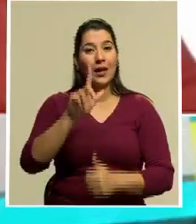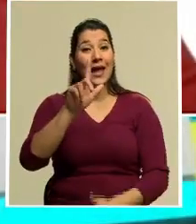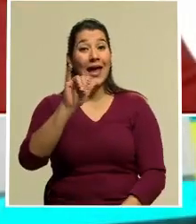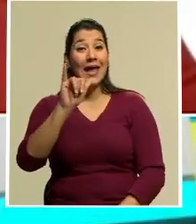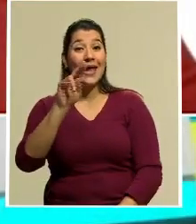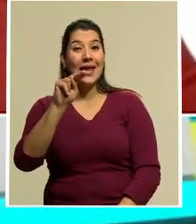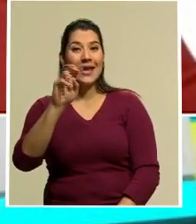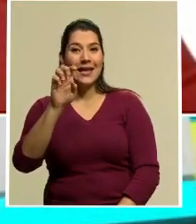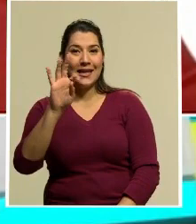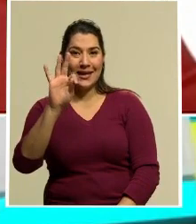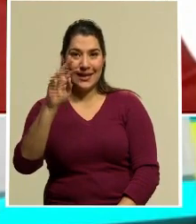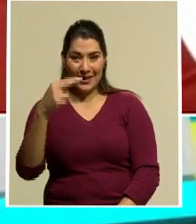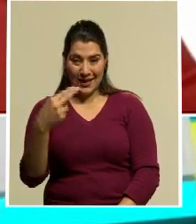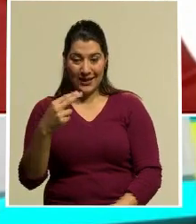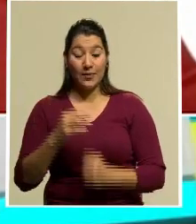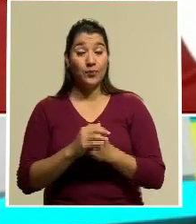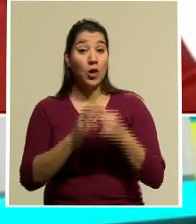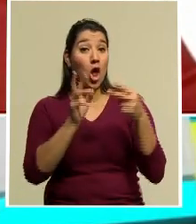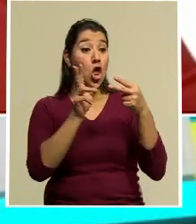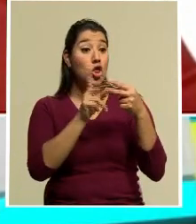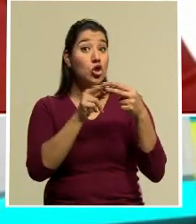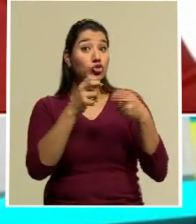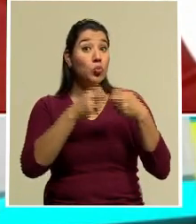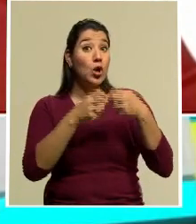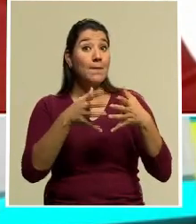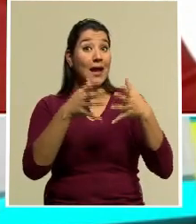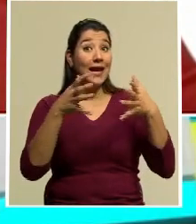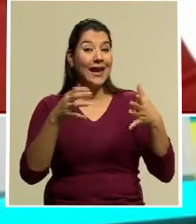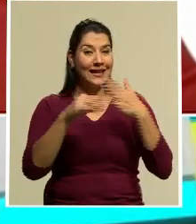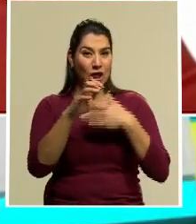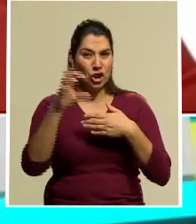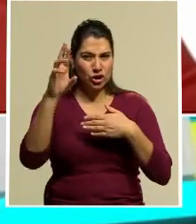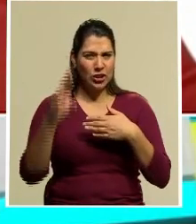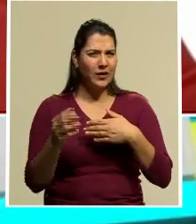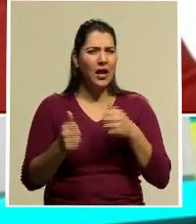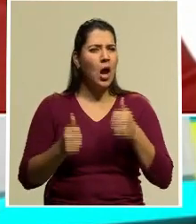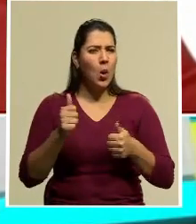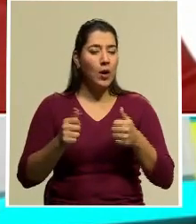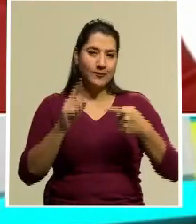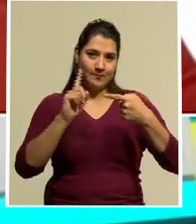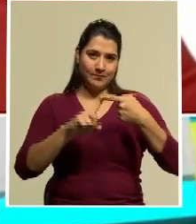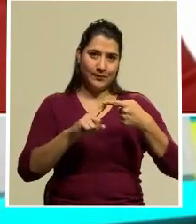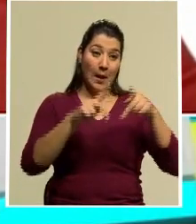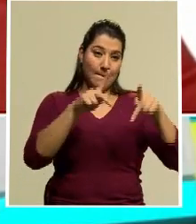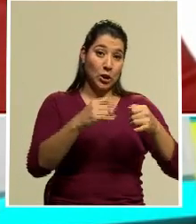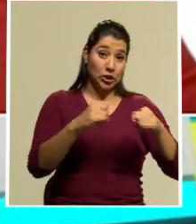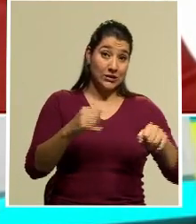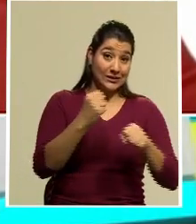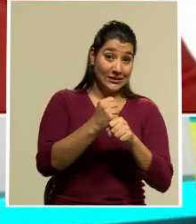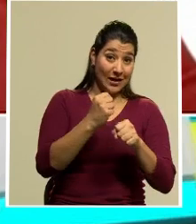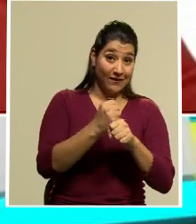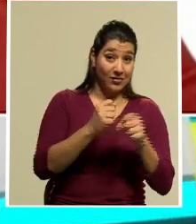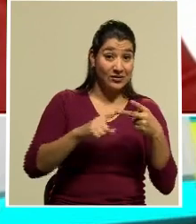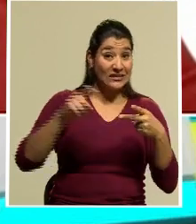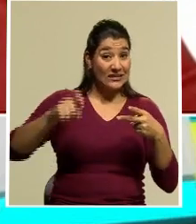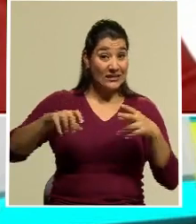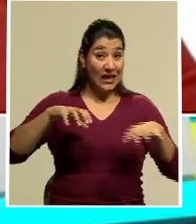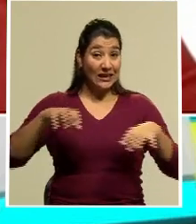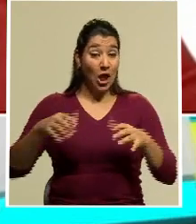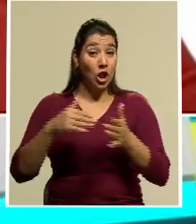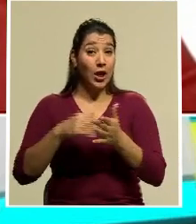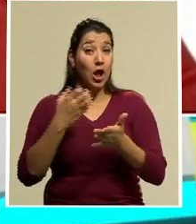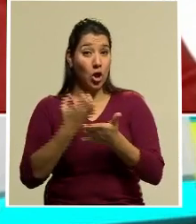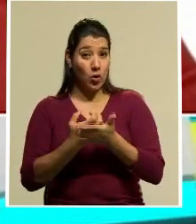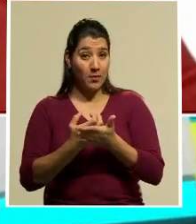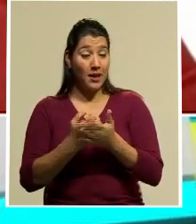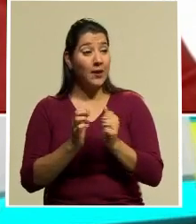de los grandes problemas del país son el desempleo y la reactivación económica. En un minuto,